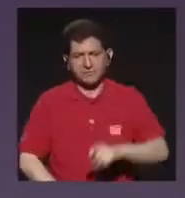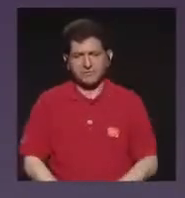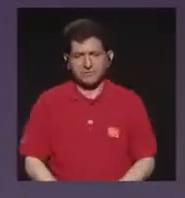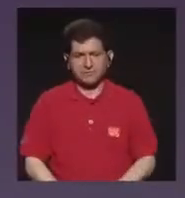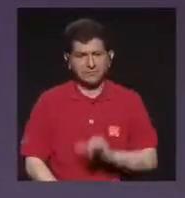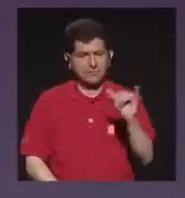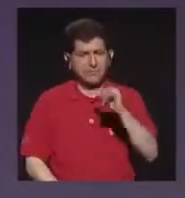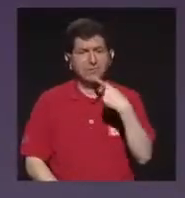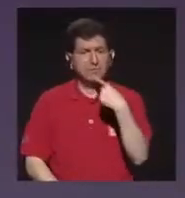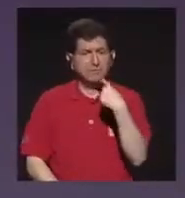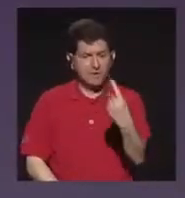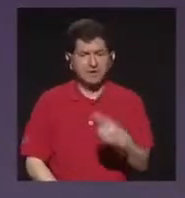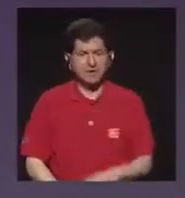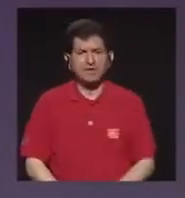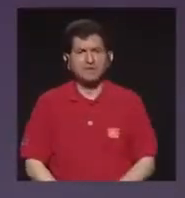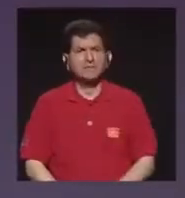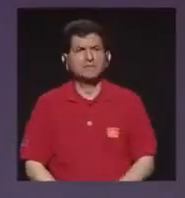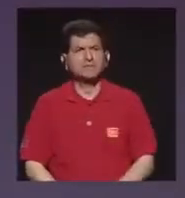como también dice